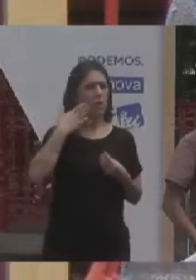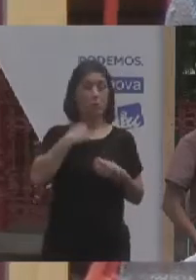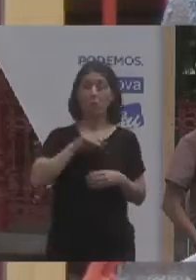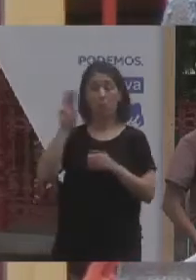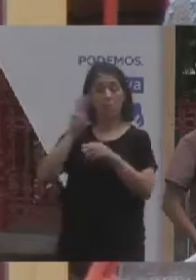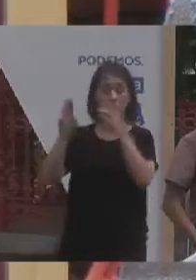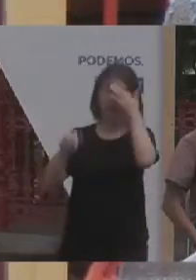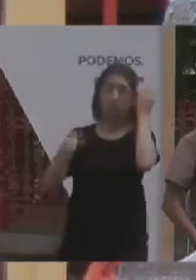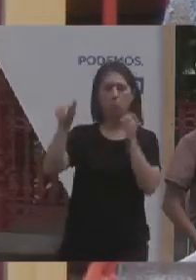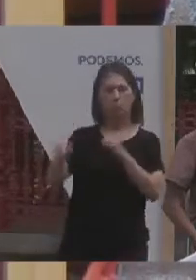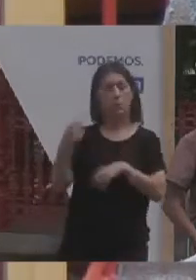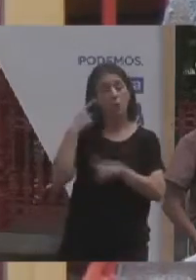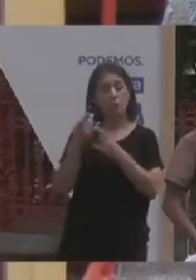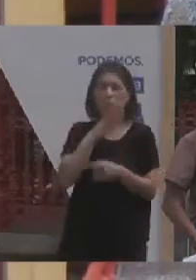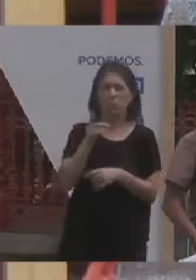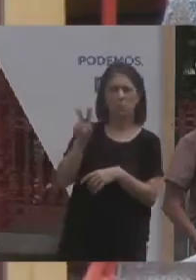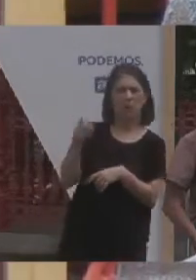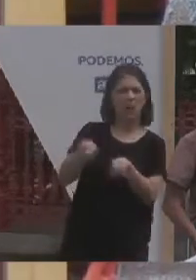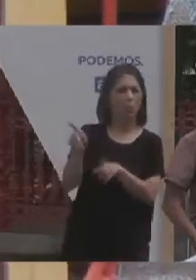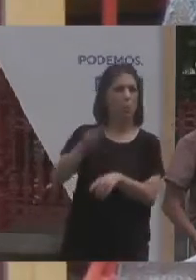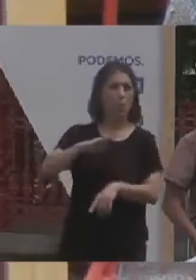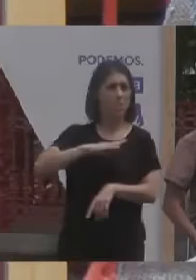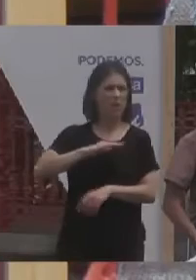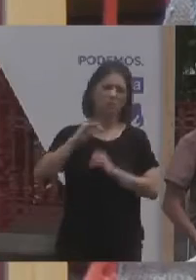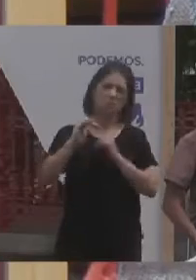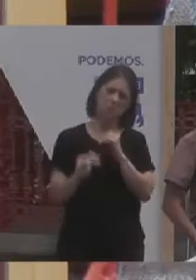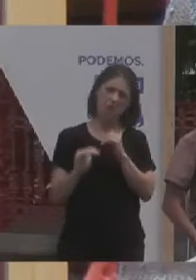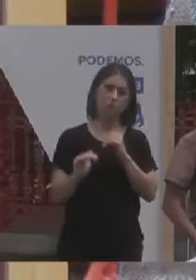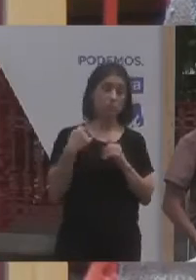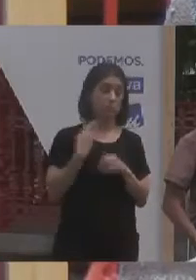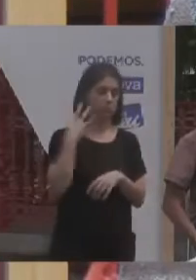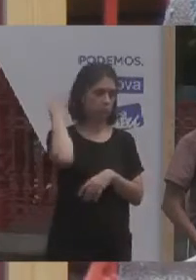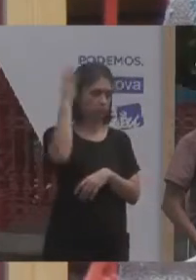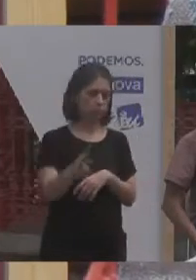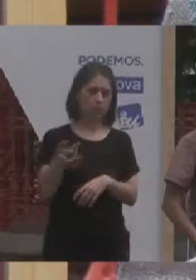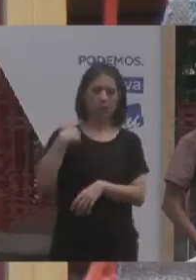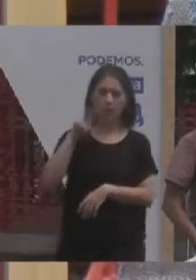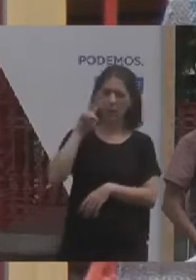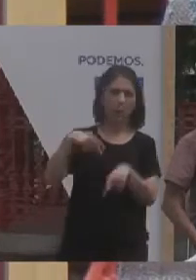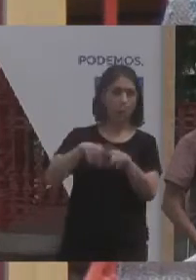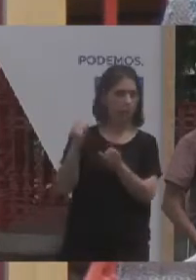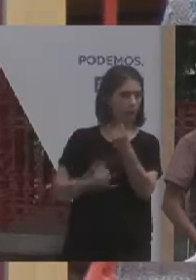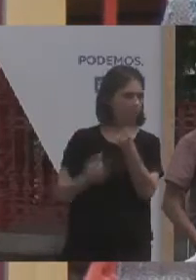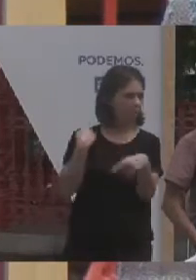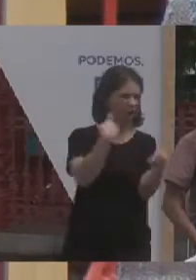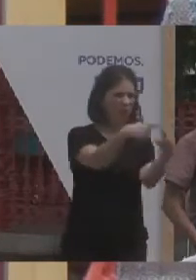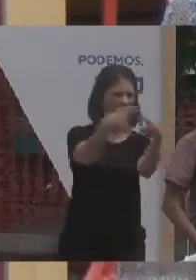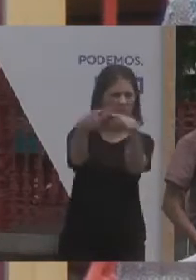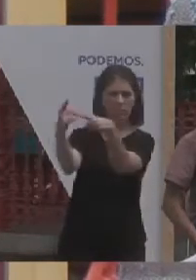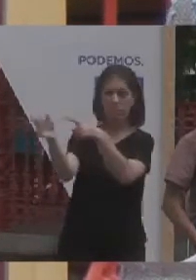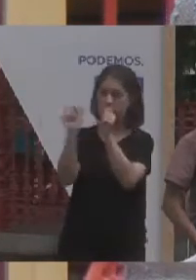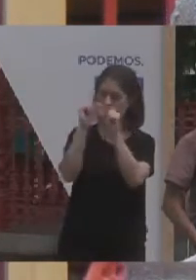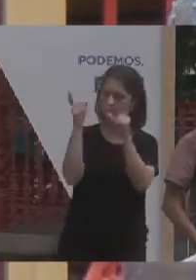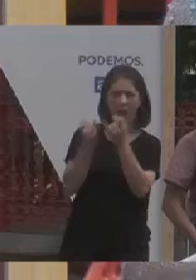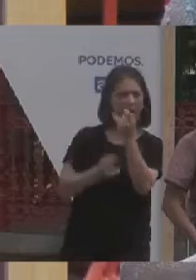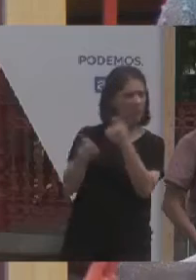eran os menos malos e que os que máis nos defendían. E que despois destes 4 anos de ver todas as súas fechorías, que se daba conta que